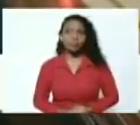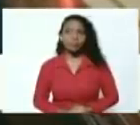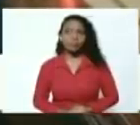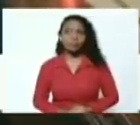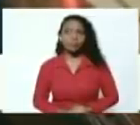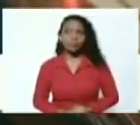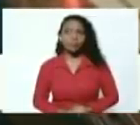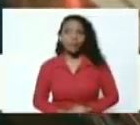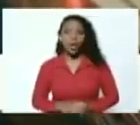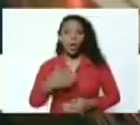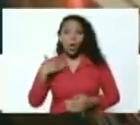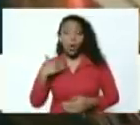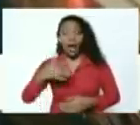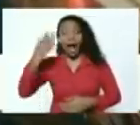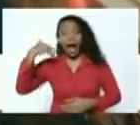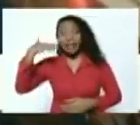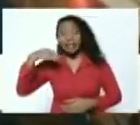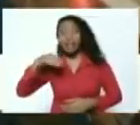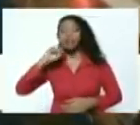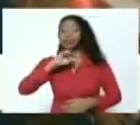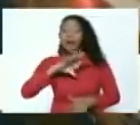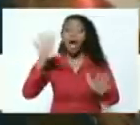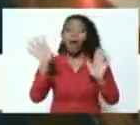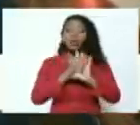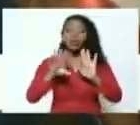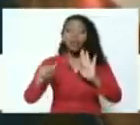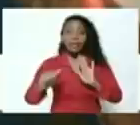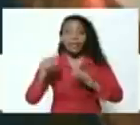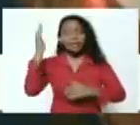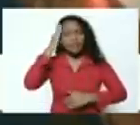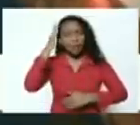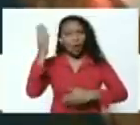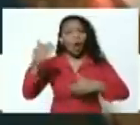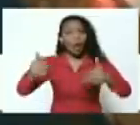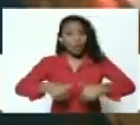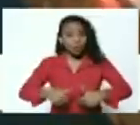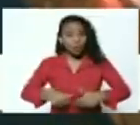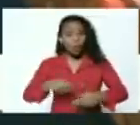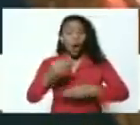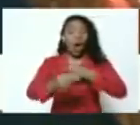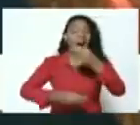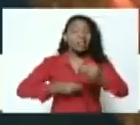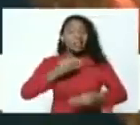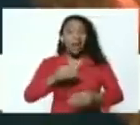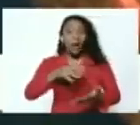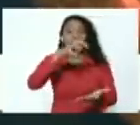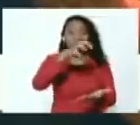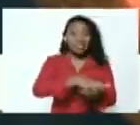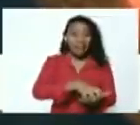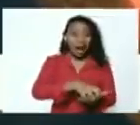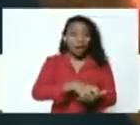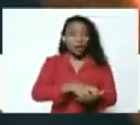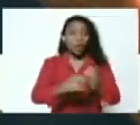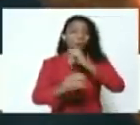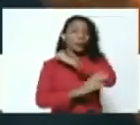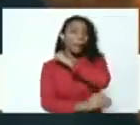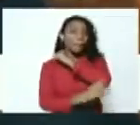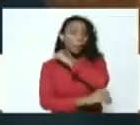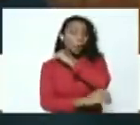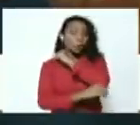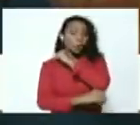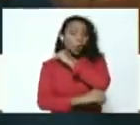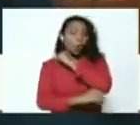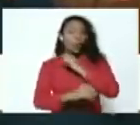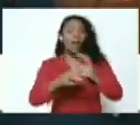Los que fuimos constituyentes sabemos el esfuerzo que se ha hecho por pasar de un estado de injusticia, de